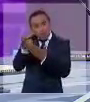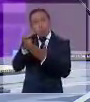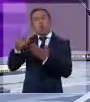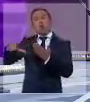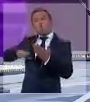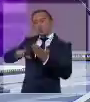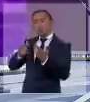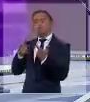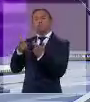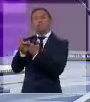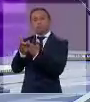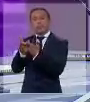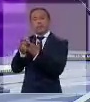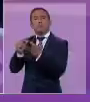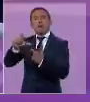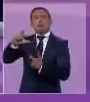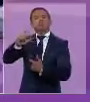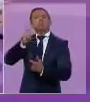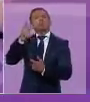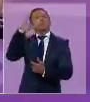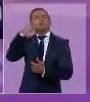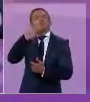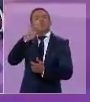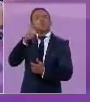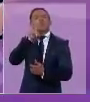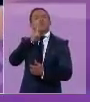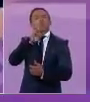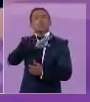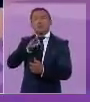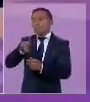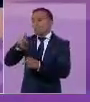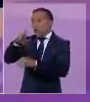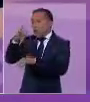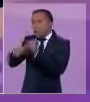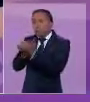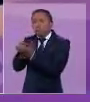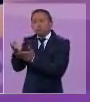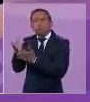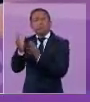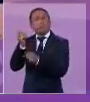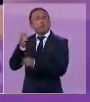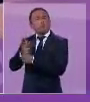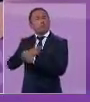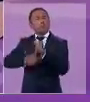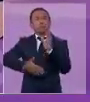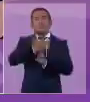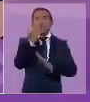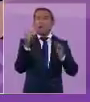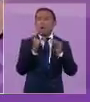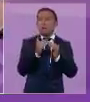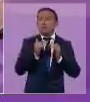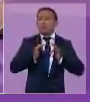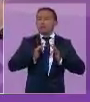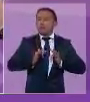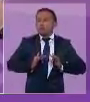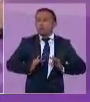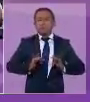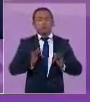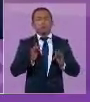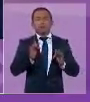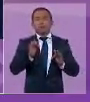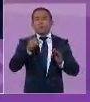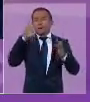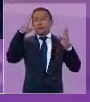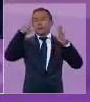mujer pueda tener mejores condiciones en su casa, en su tranquilidad y evidentemente en la conducción de su familia.